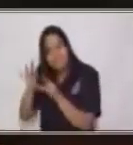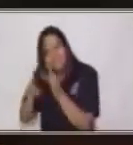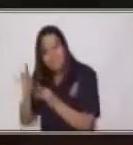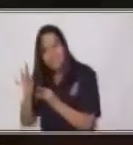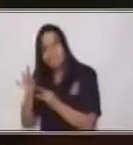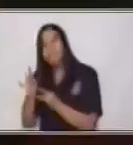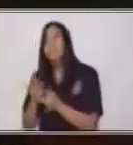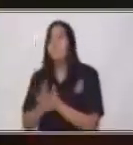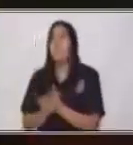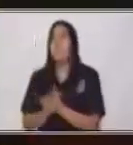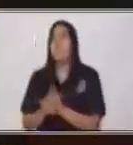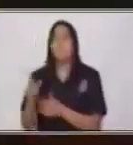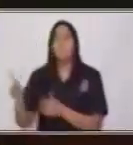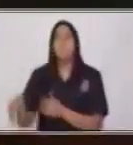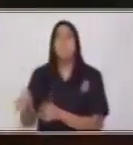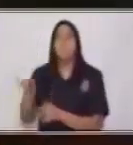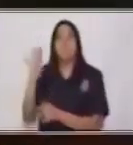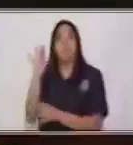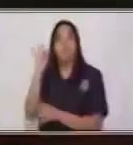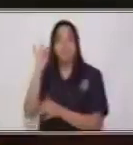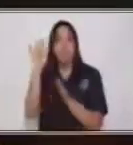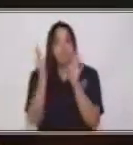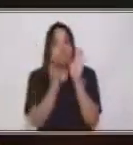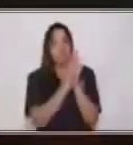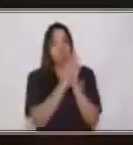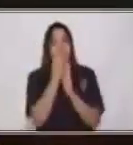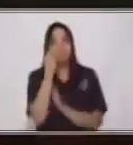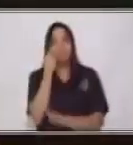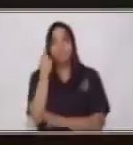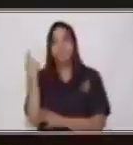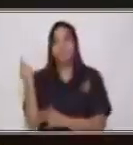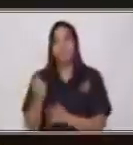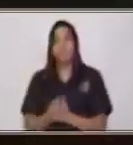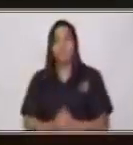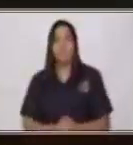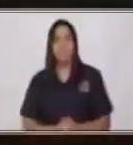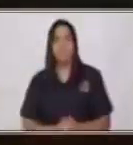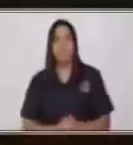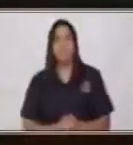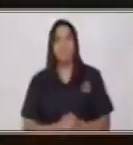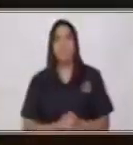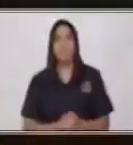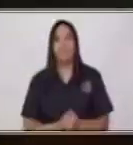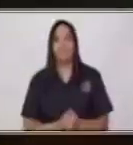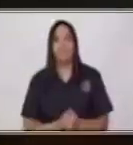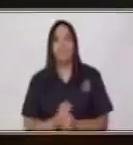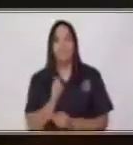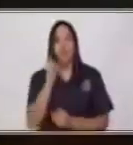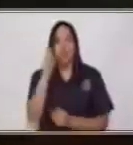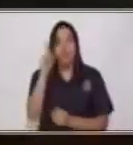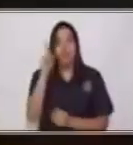y voy a colocar los centavos con que voy a pagar.